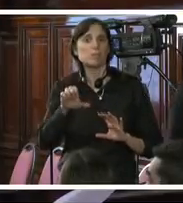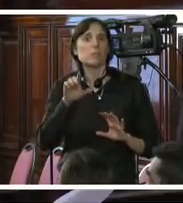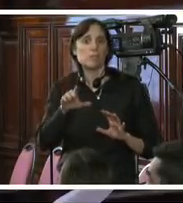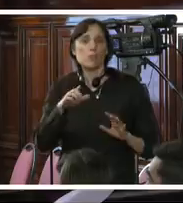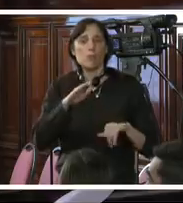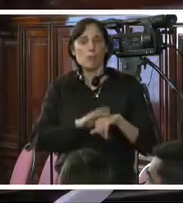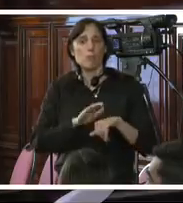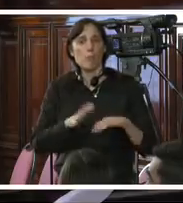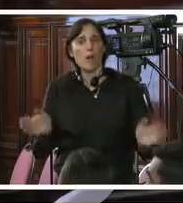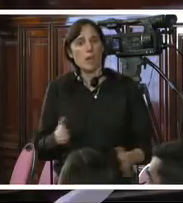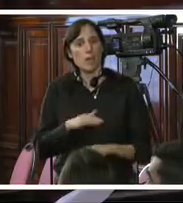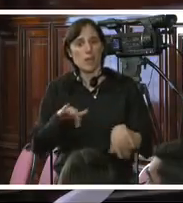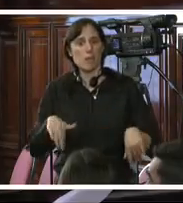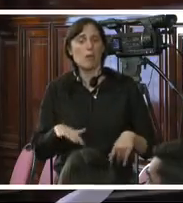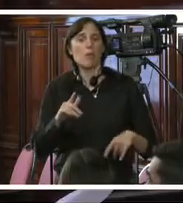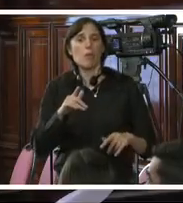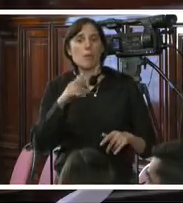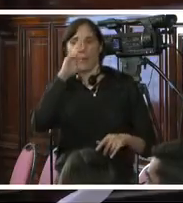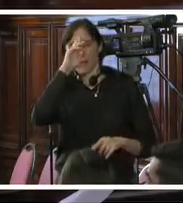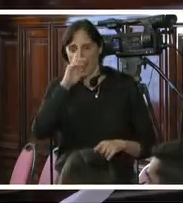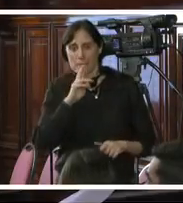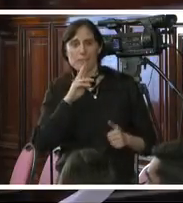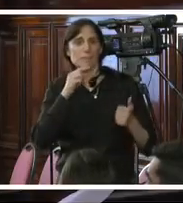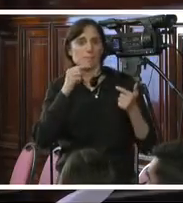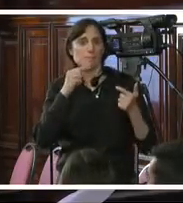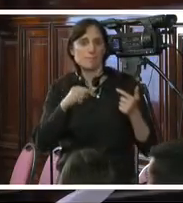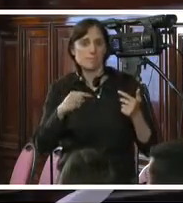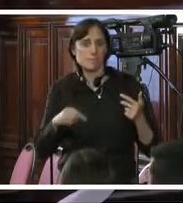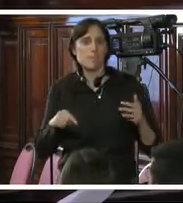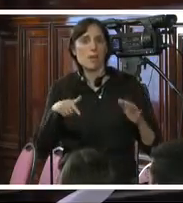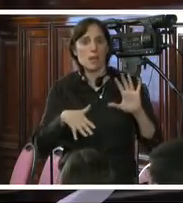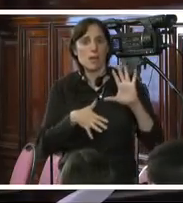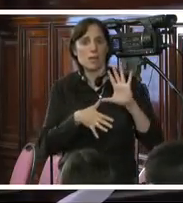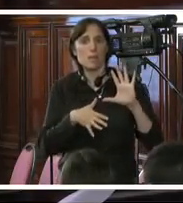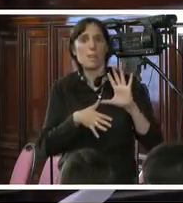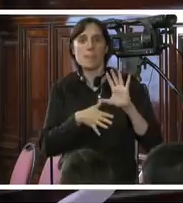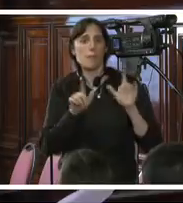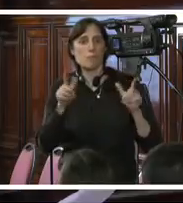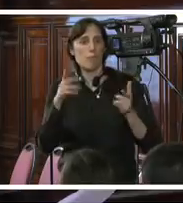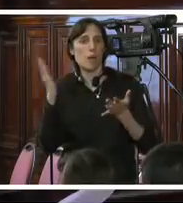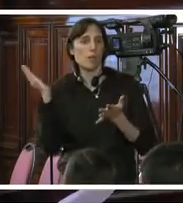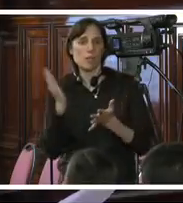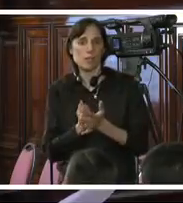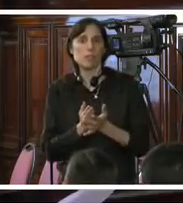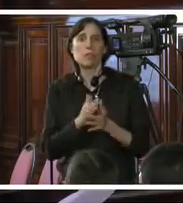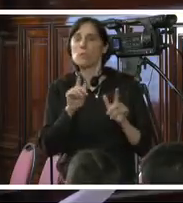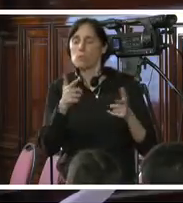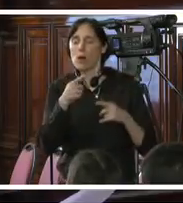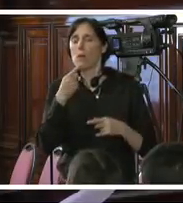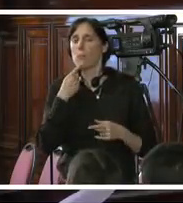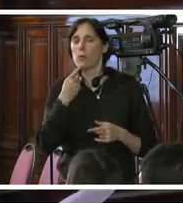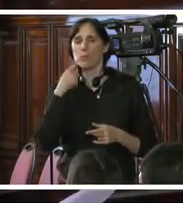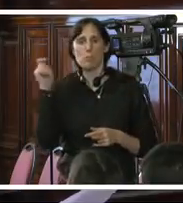género, clase y etnia que tenemos en Latinoamérica. La impunidad rampante y la falta de políticas